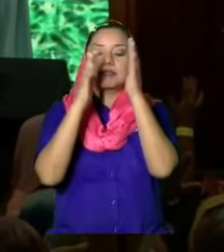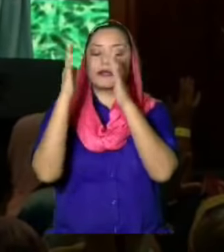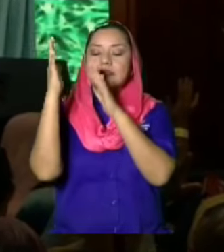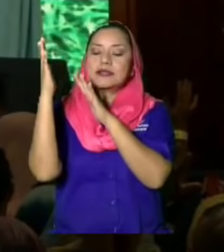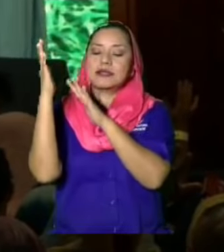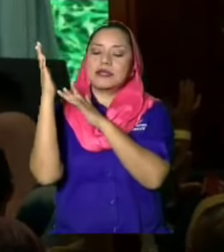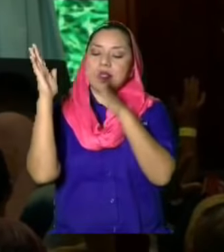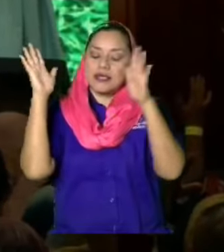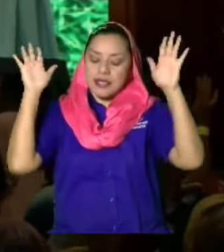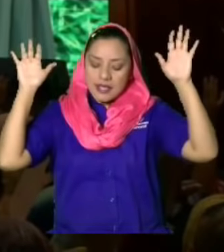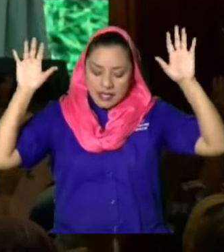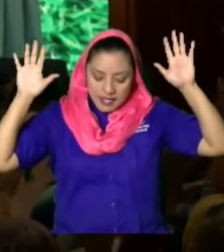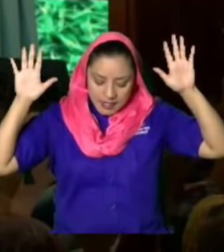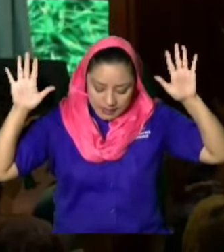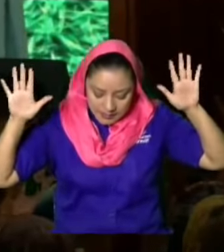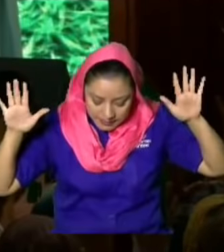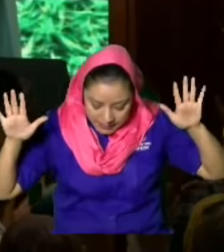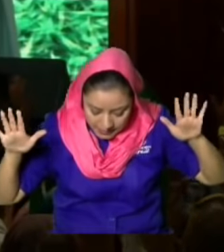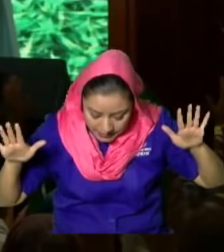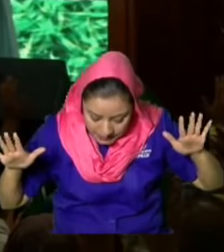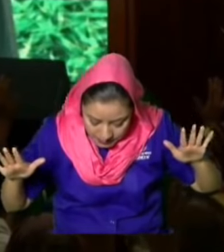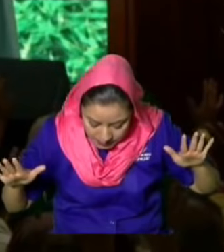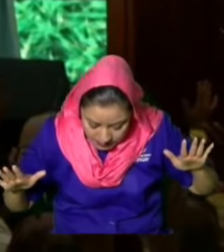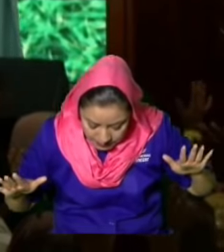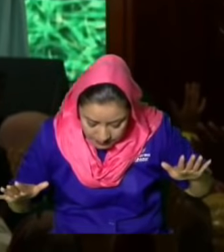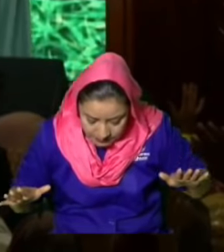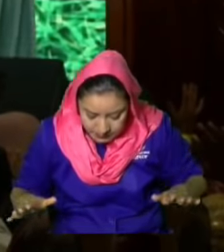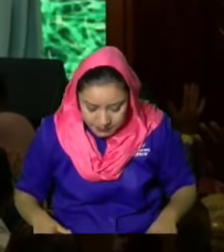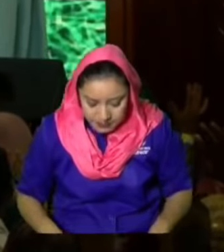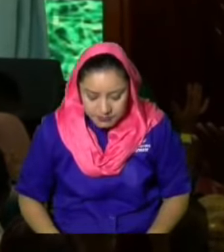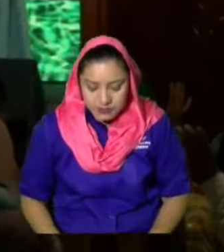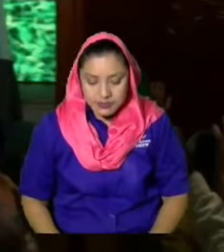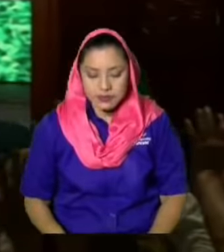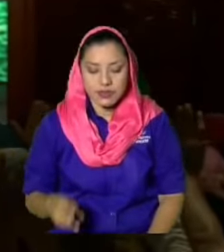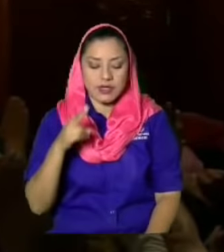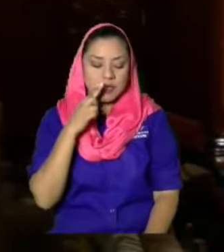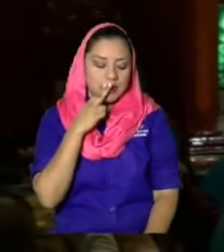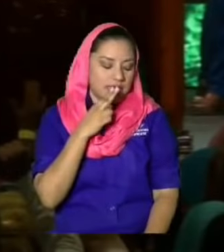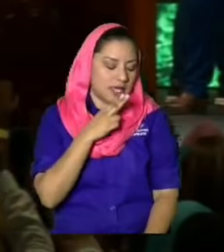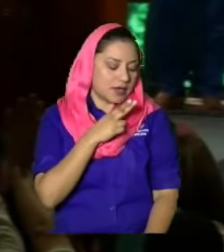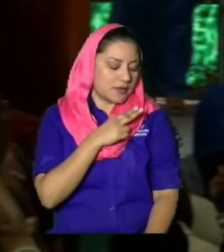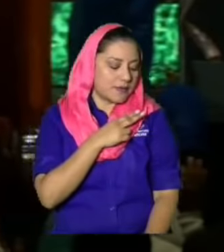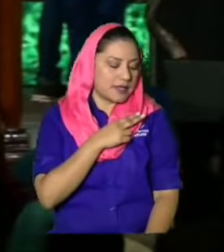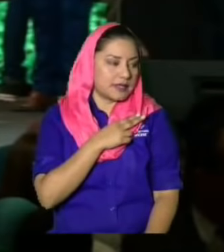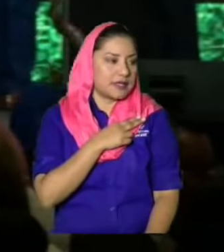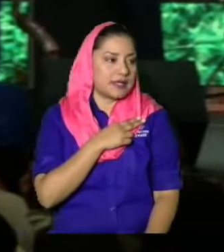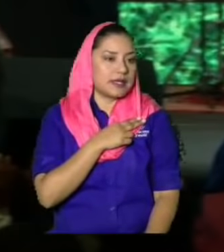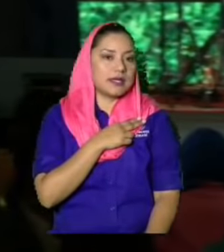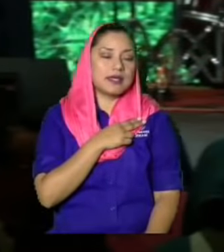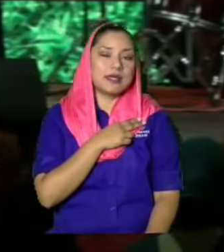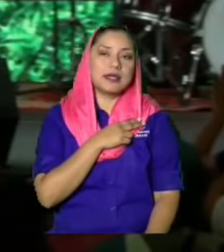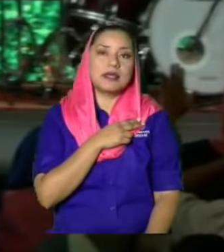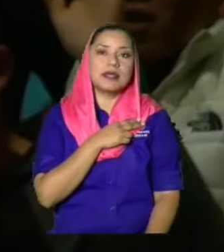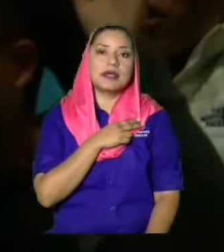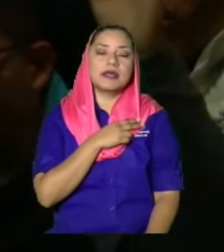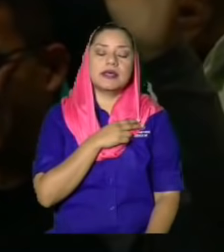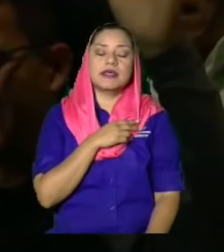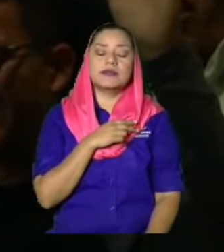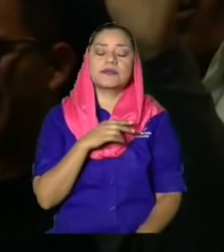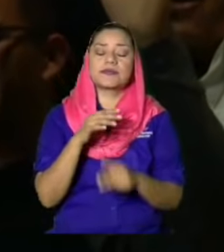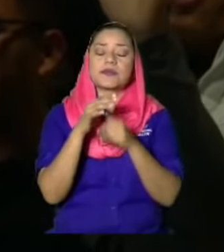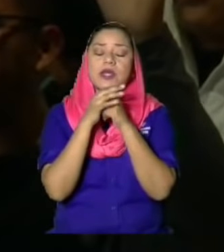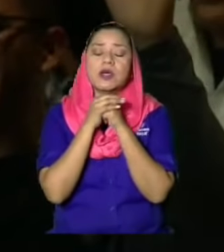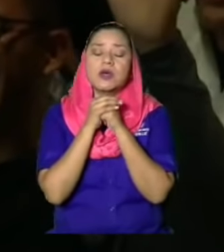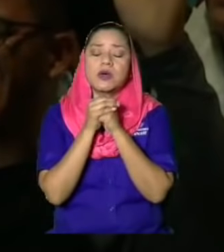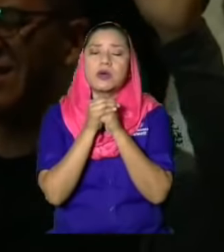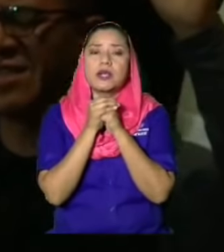cabeza, te la hicieron, hermano, bajar, te humillaron, hermano amado, pero hoy viene el tiempo de levantar la